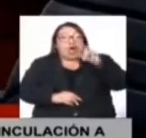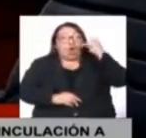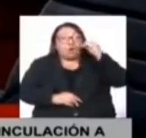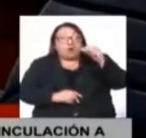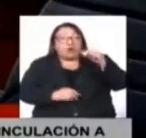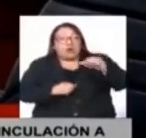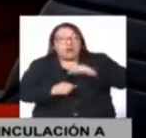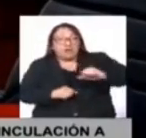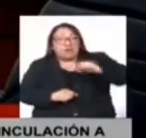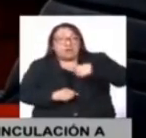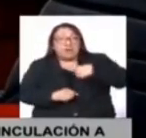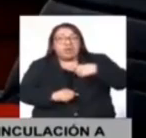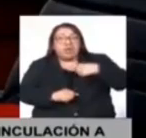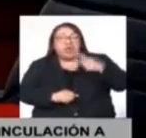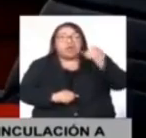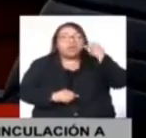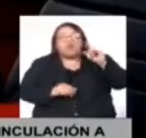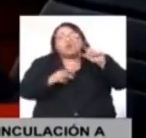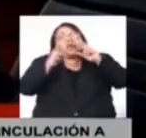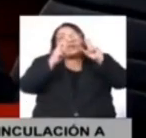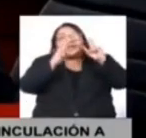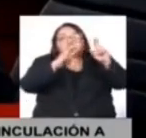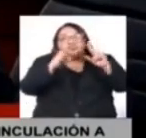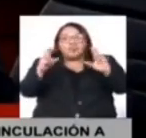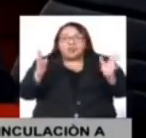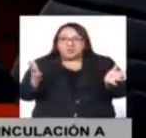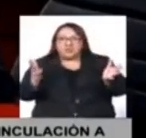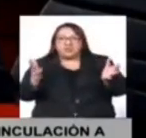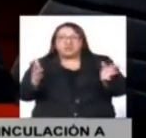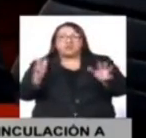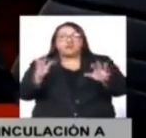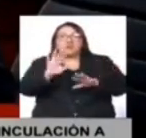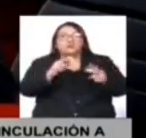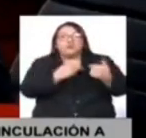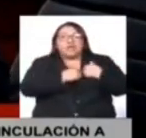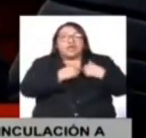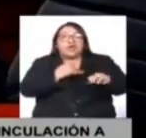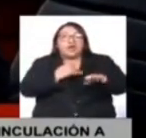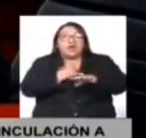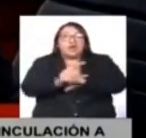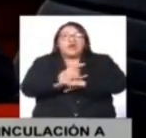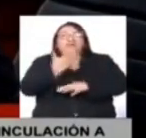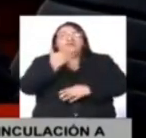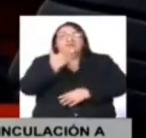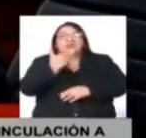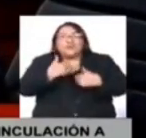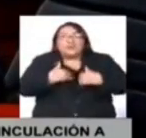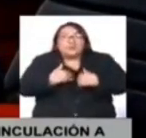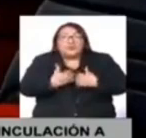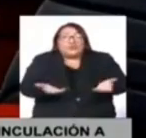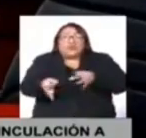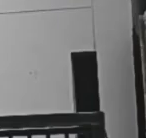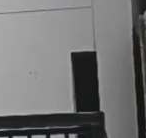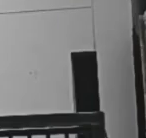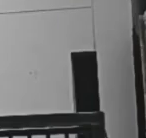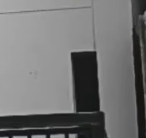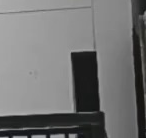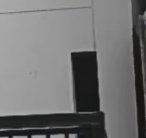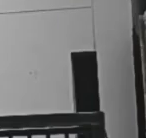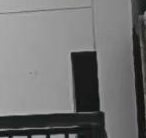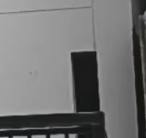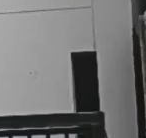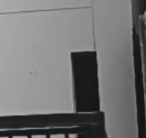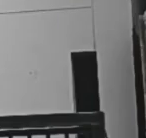podría hacer un pronunciamiento de esa naturaleza. Lo que pasa es que ellos están involucrados en un proceso